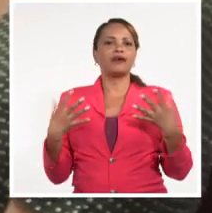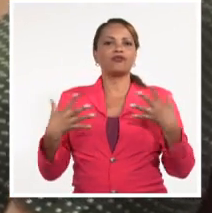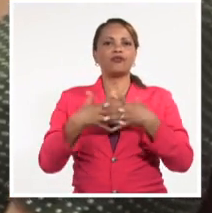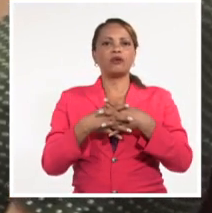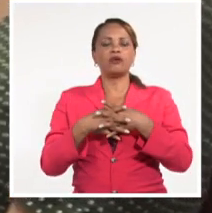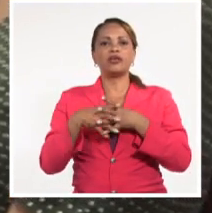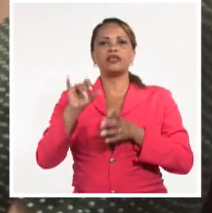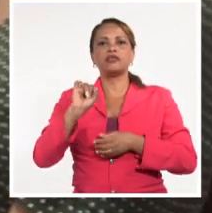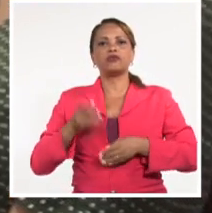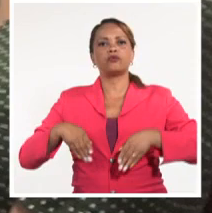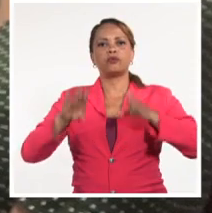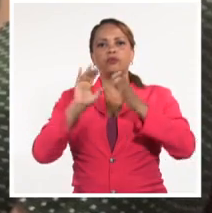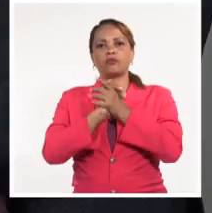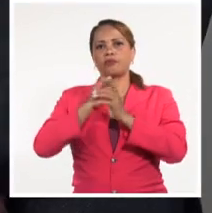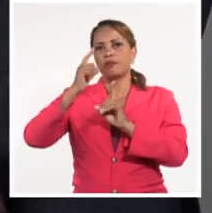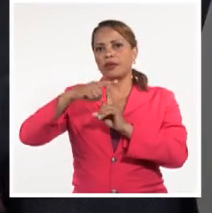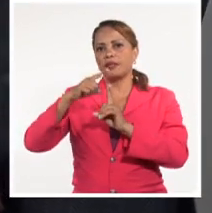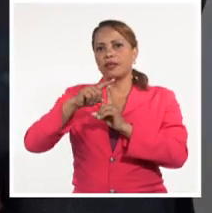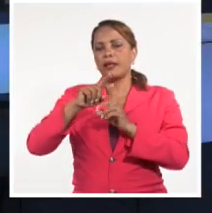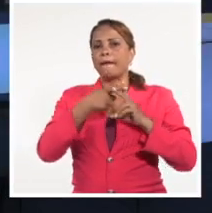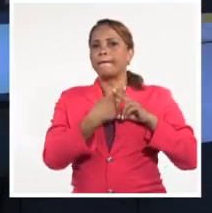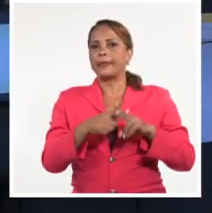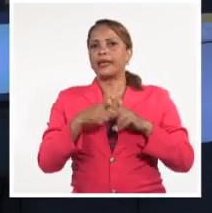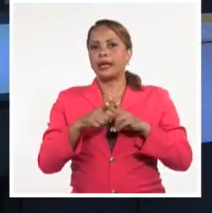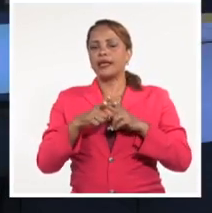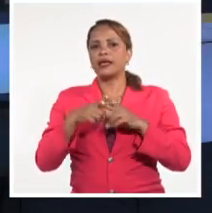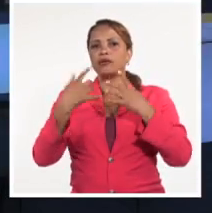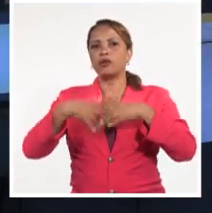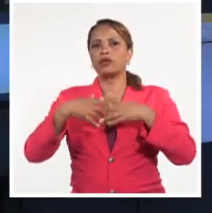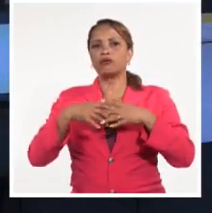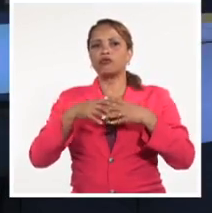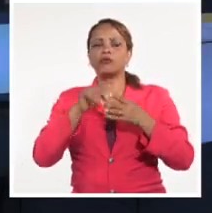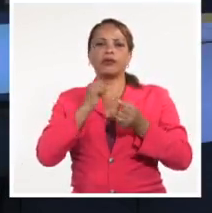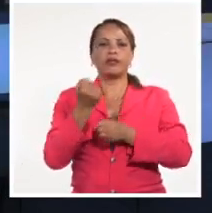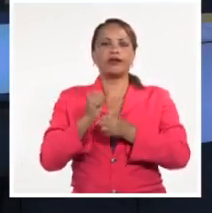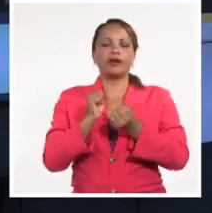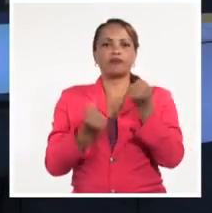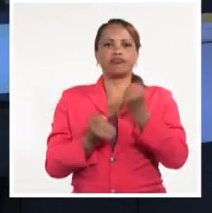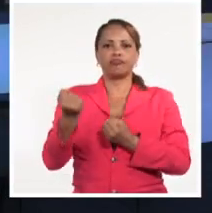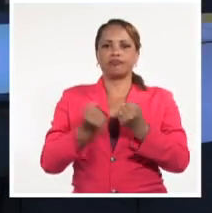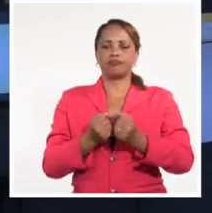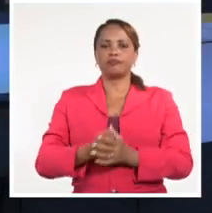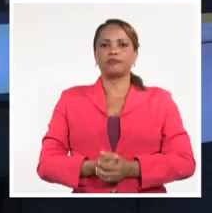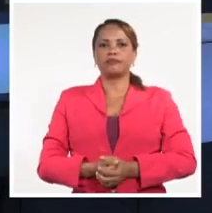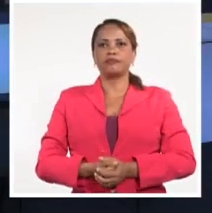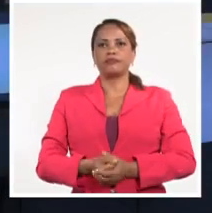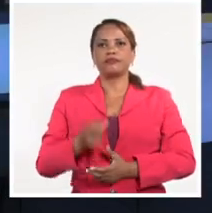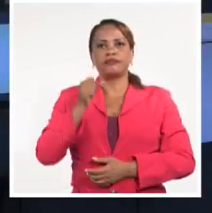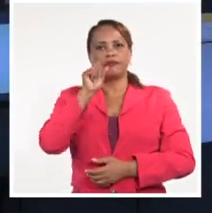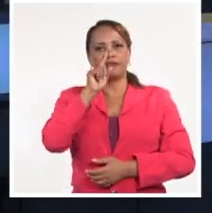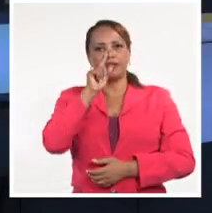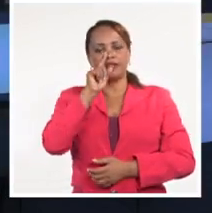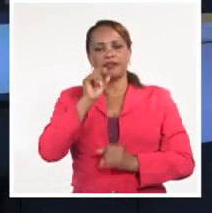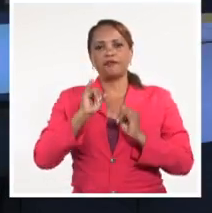Matanzas en materias como la mecánica y la industria automovilística. Punto final a las breves nacionales, Rey. Continuamos en nuestra emisión.